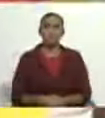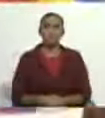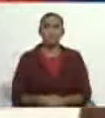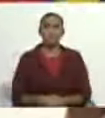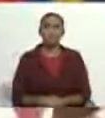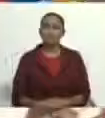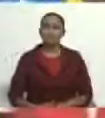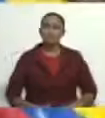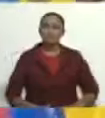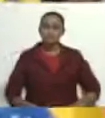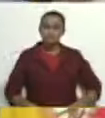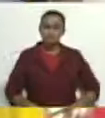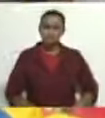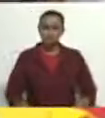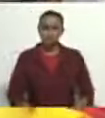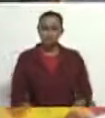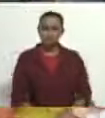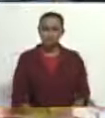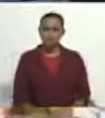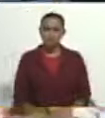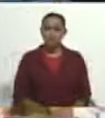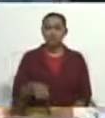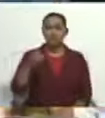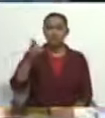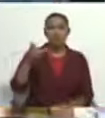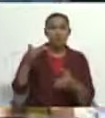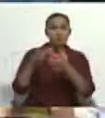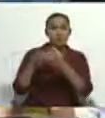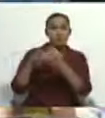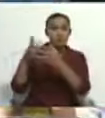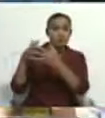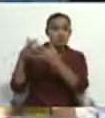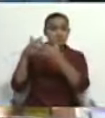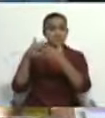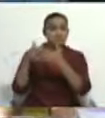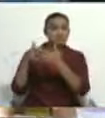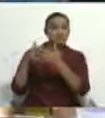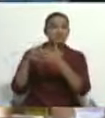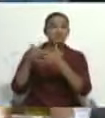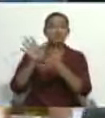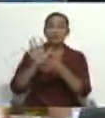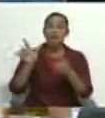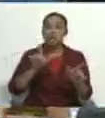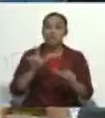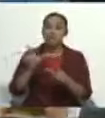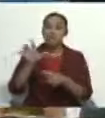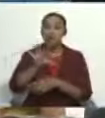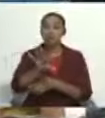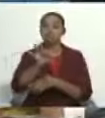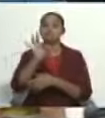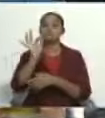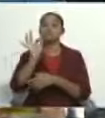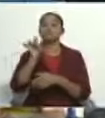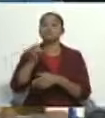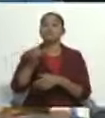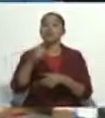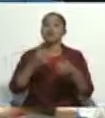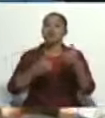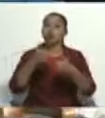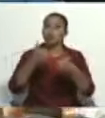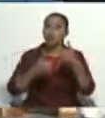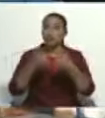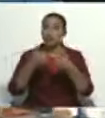El imperialismo norteamericano ahora tiene candidato. Su candidato.